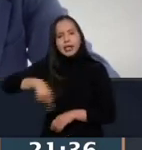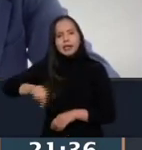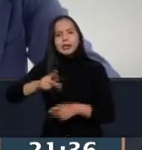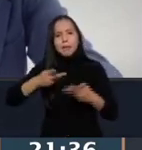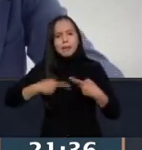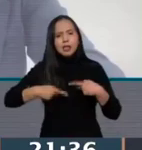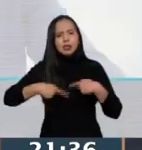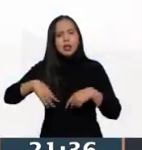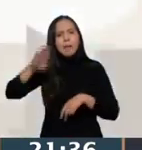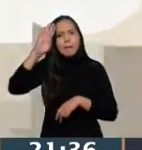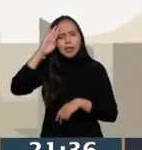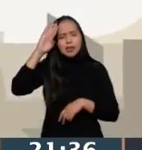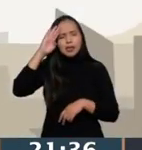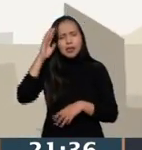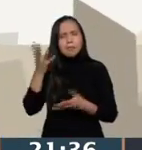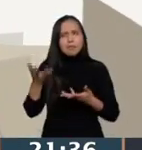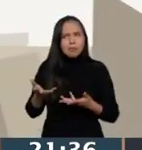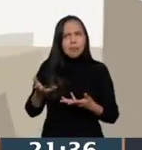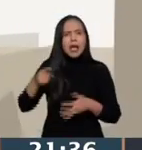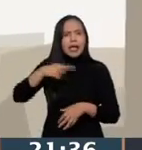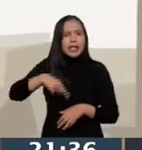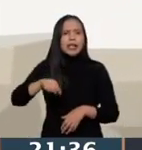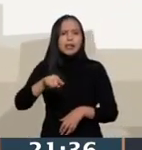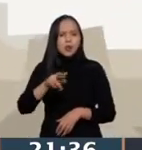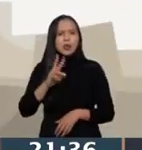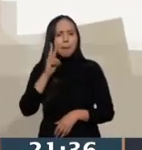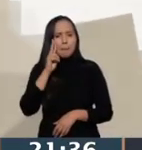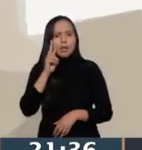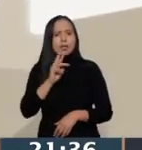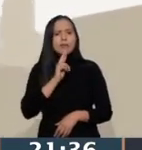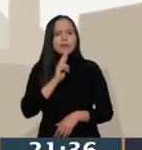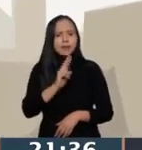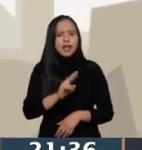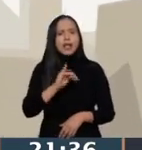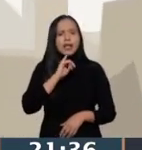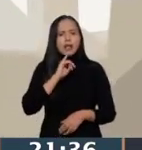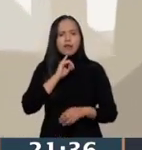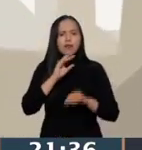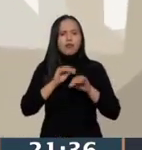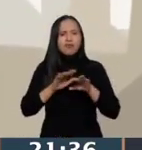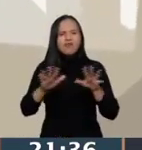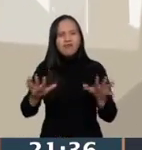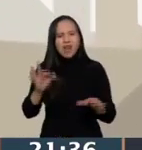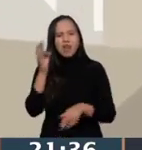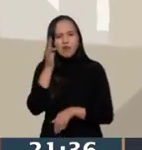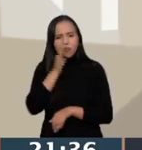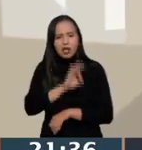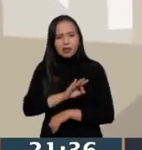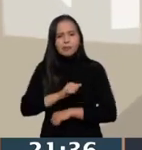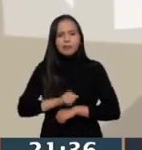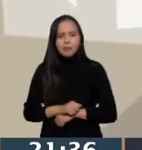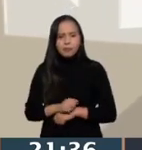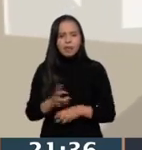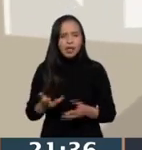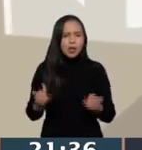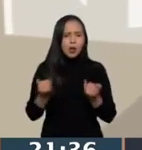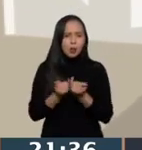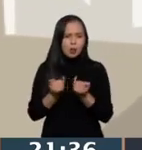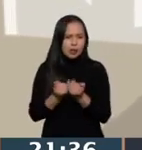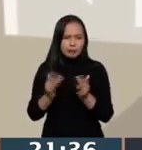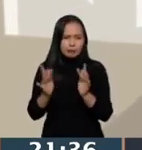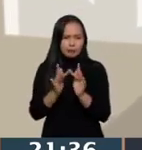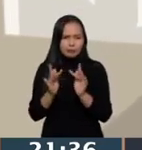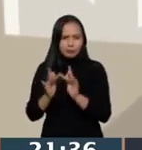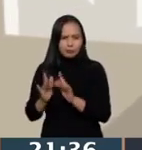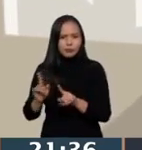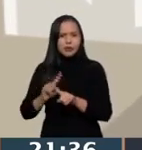y vemos que esto es pues completamente la construcción de la infodemia. Y por otro lado, también estuvo circulando en redes